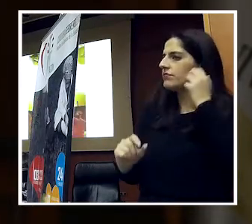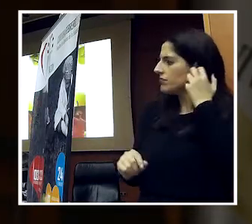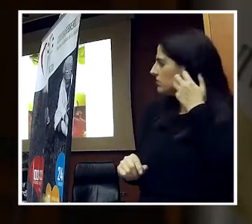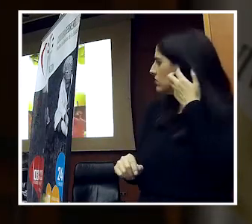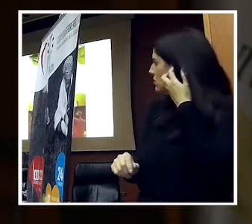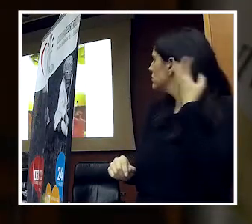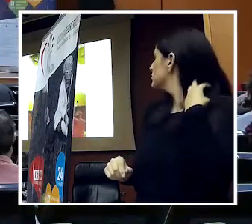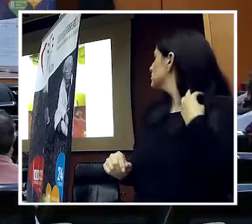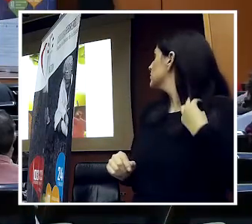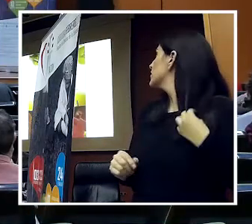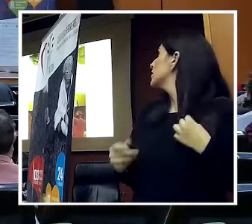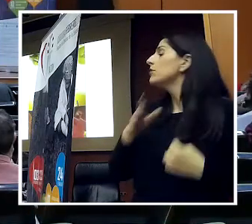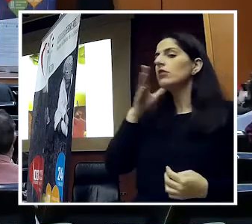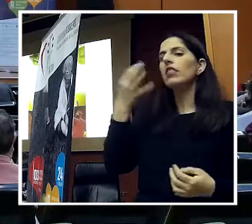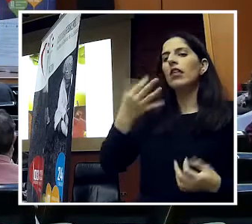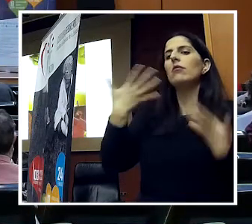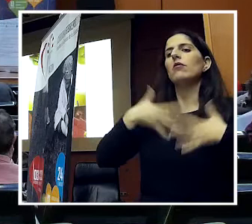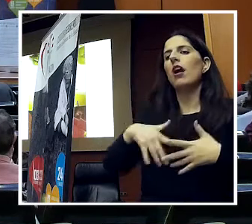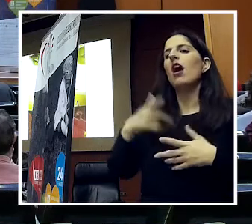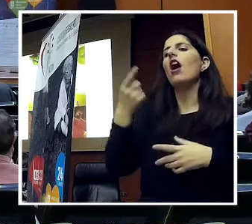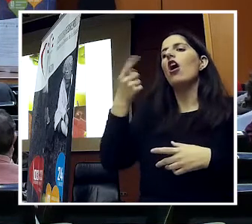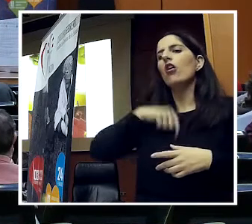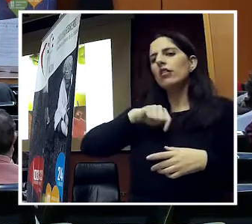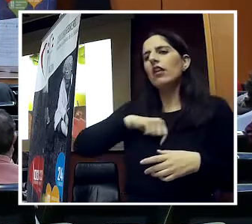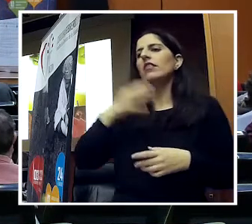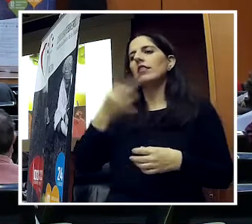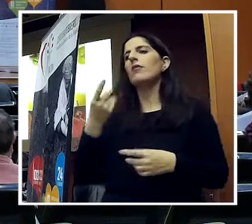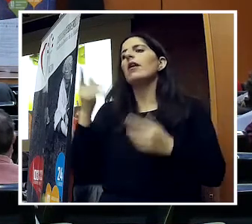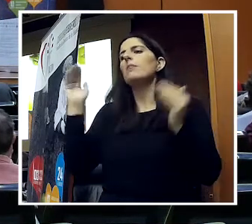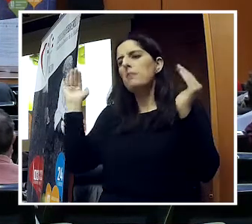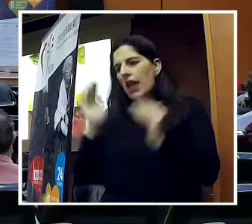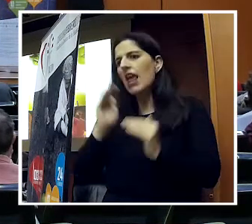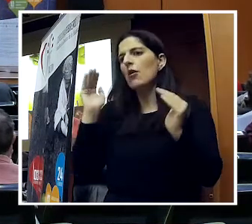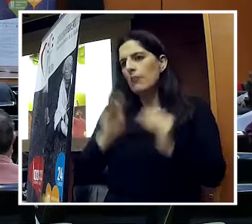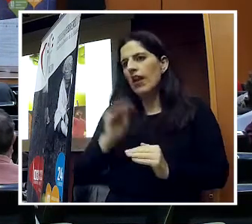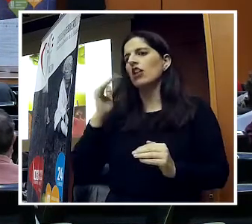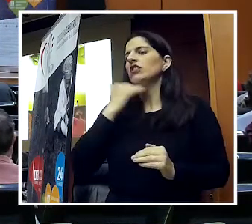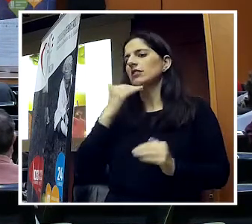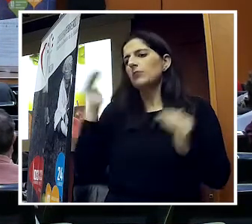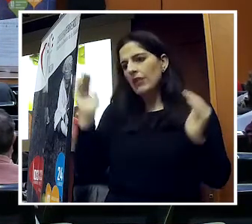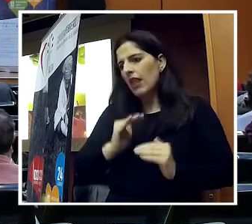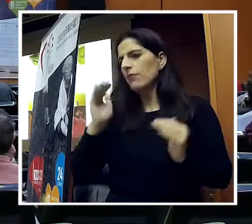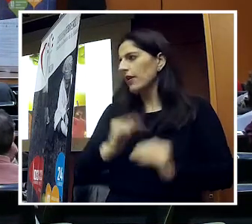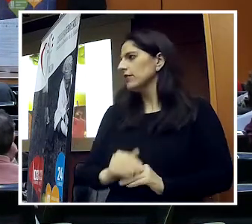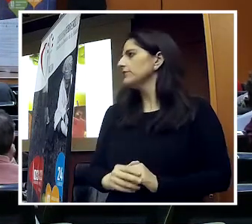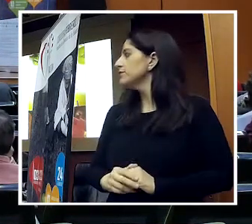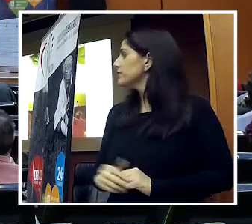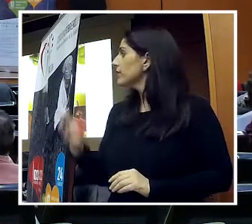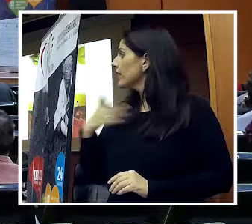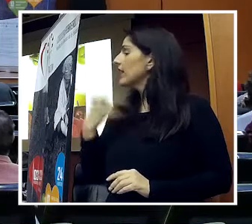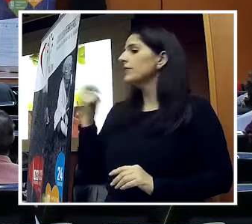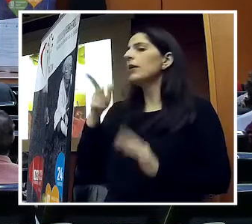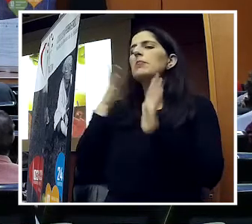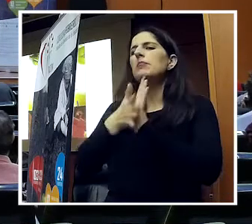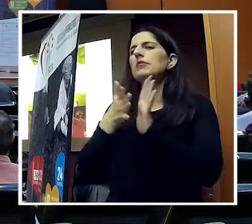deben de servir para fomentar y para intentar disminuir la presencia de estos factores de riesgo, ¿no? Quería empezar a comentar ya